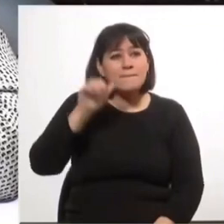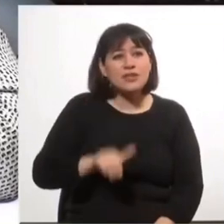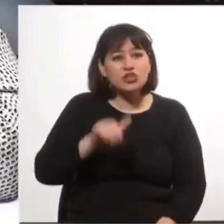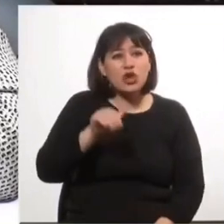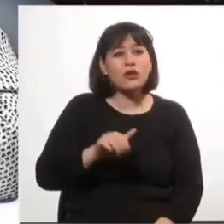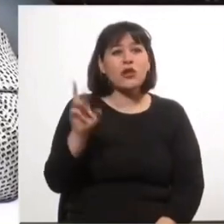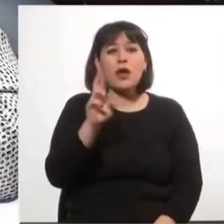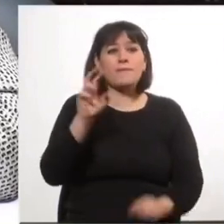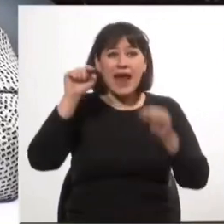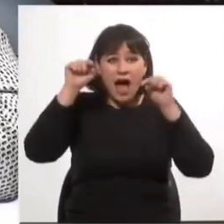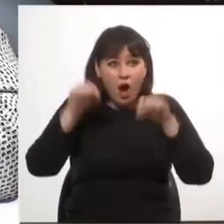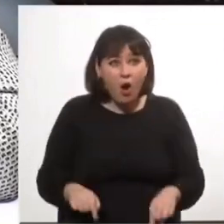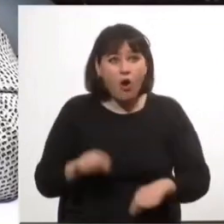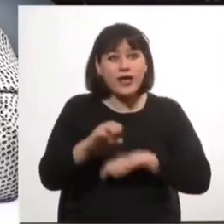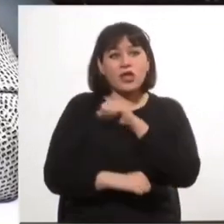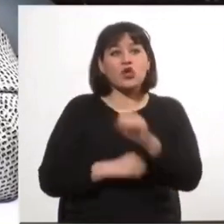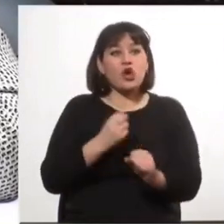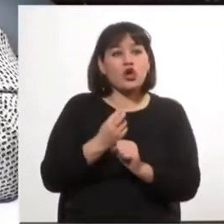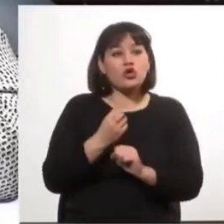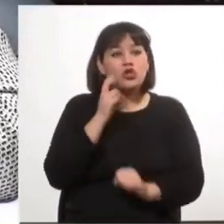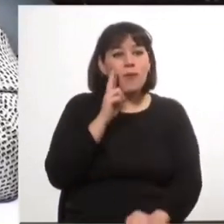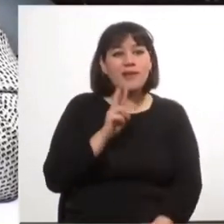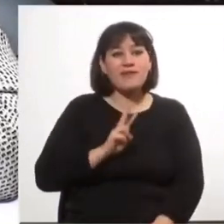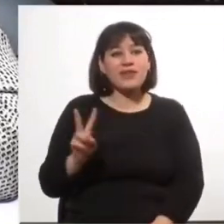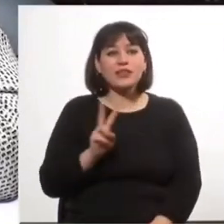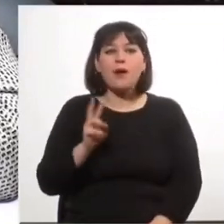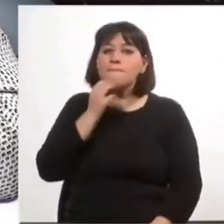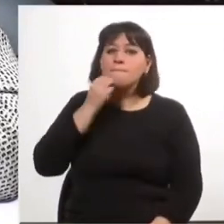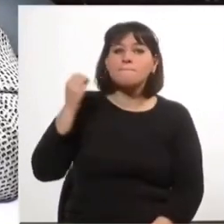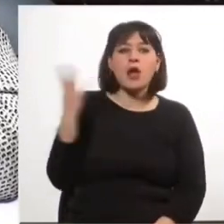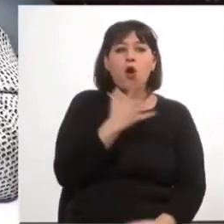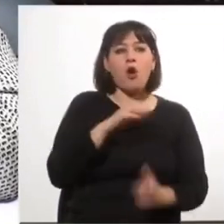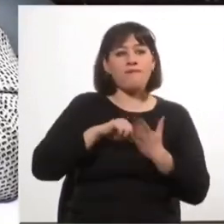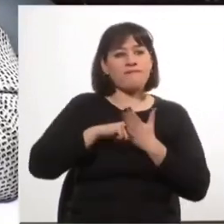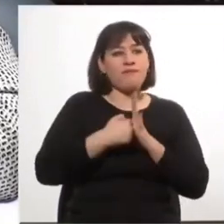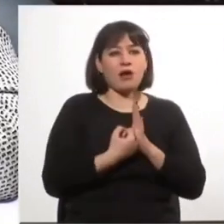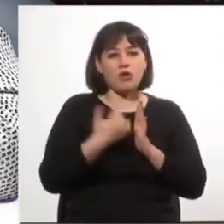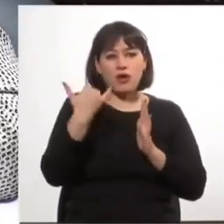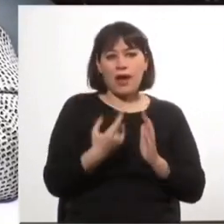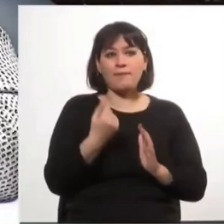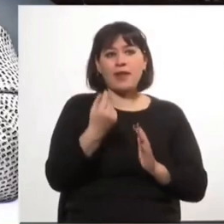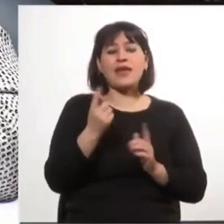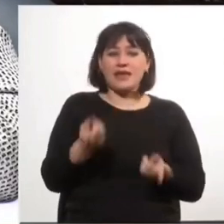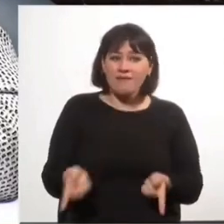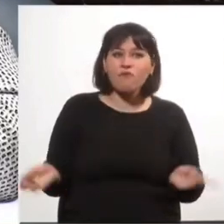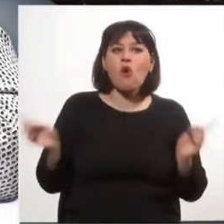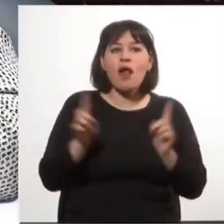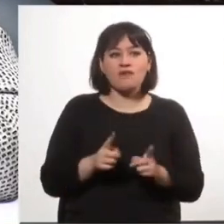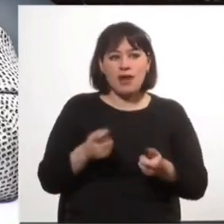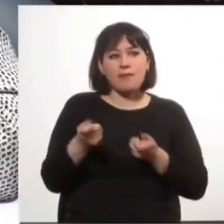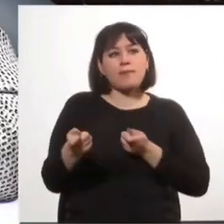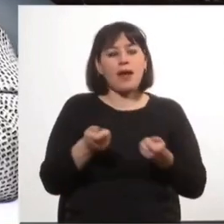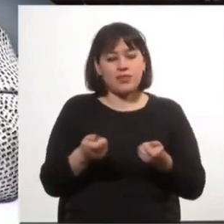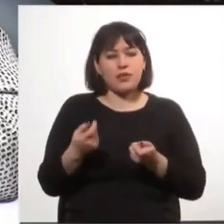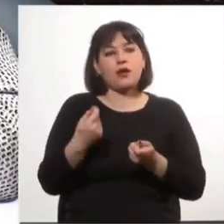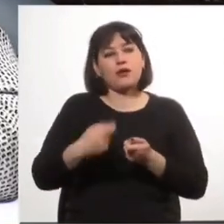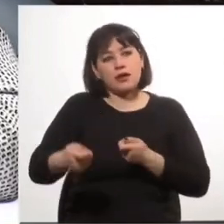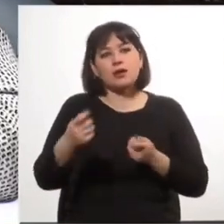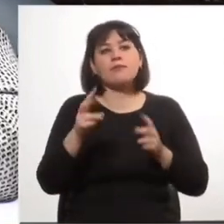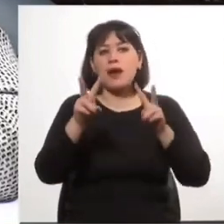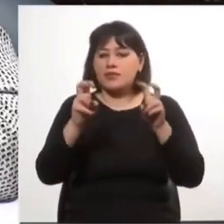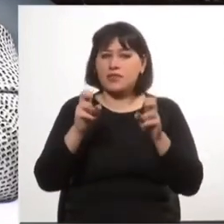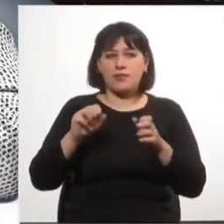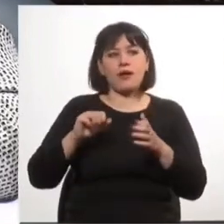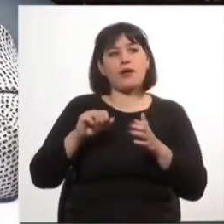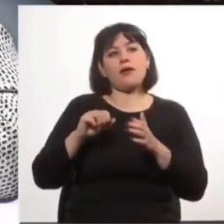hoy, en el 2022, un banco que es de los mejores de Plaza y que volvió a prestar y volvió a intervenir en los temas